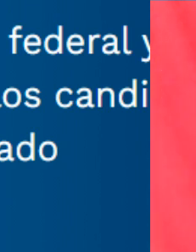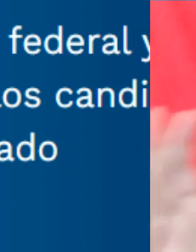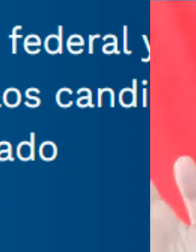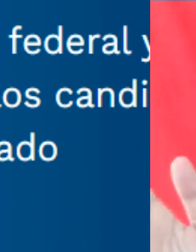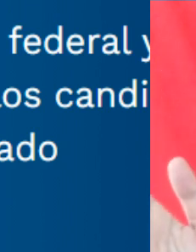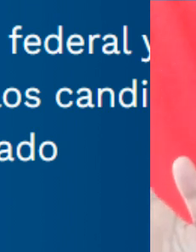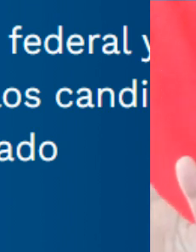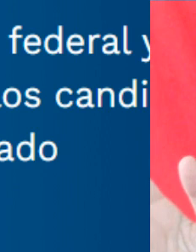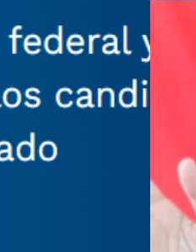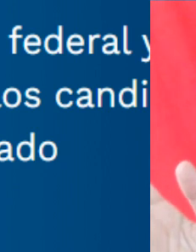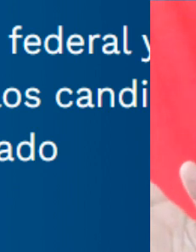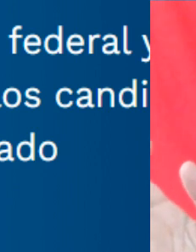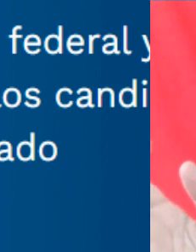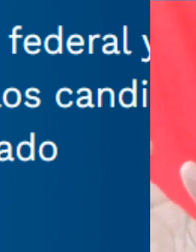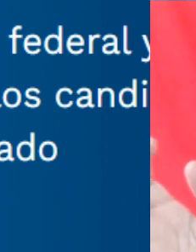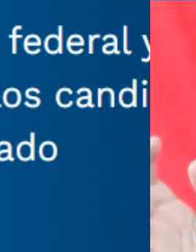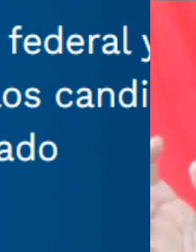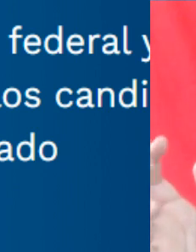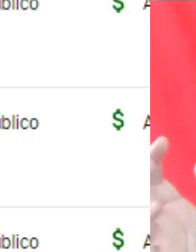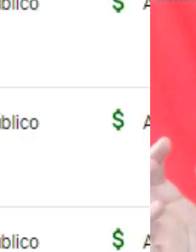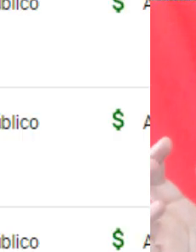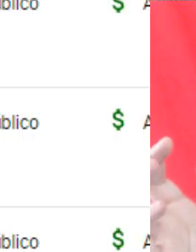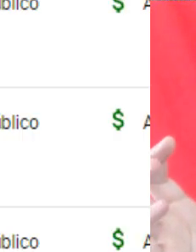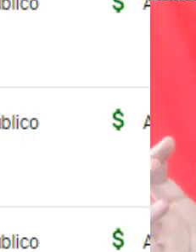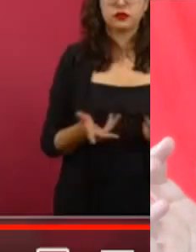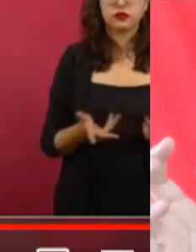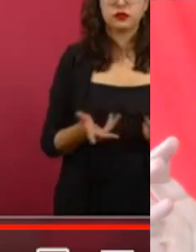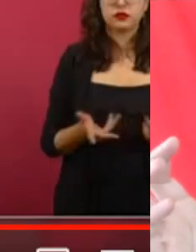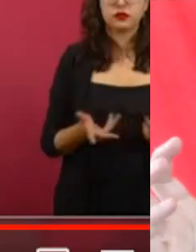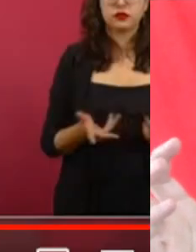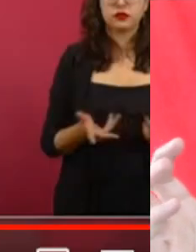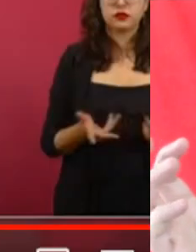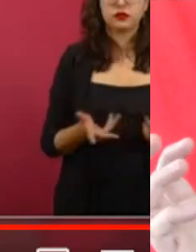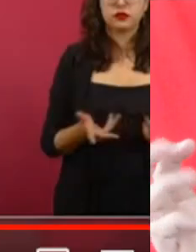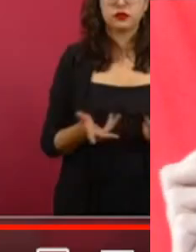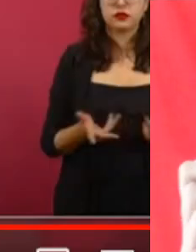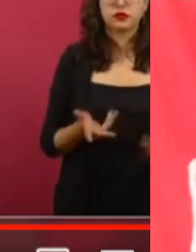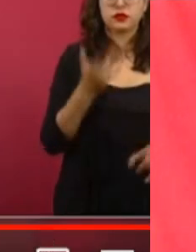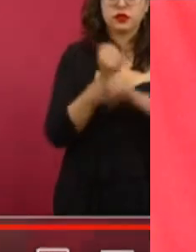asunto, compas, el presidente le cerró el hocico, escuchen.